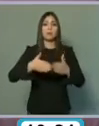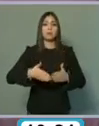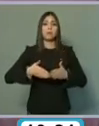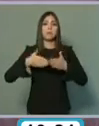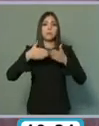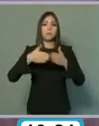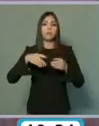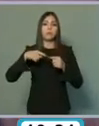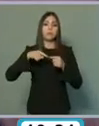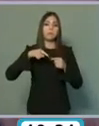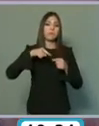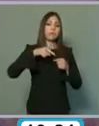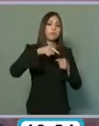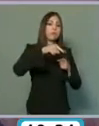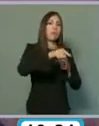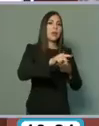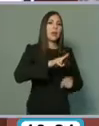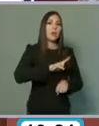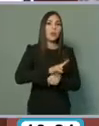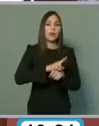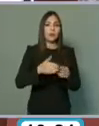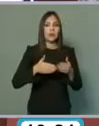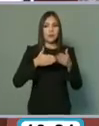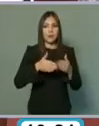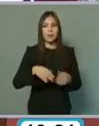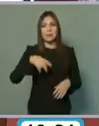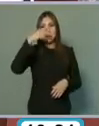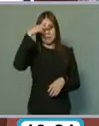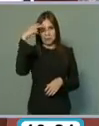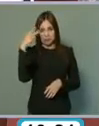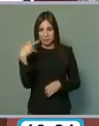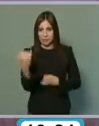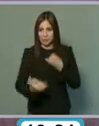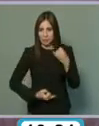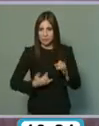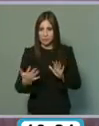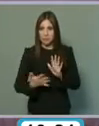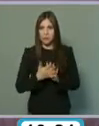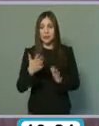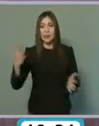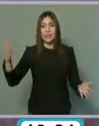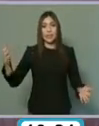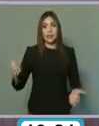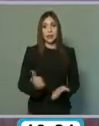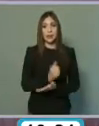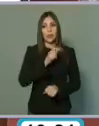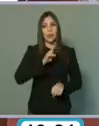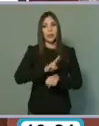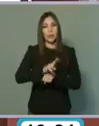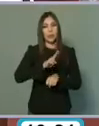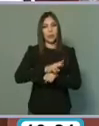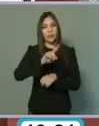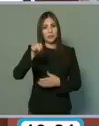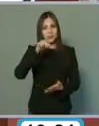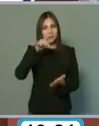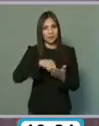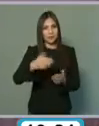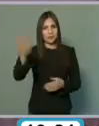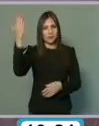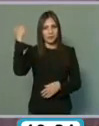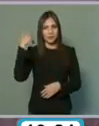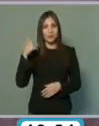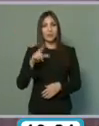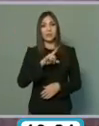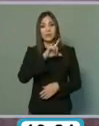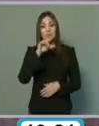de los equipos. México participó Sí. con éxito. Bueno, Uruguay fue el ganador El campeón, sí. en esa instancia. Y bueno, y